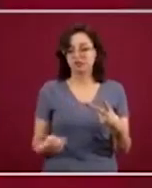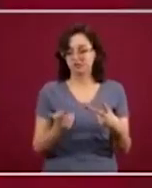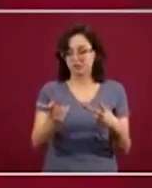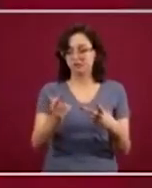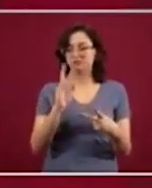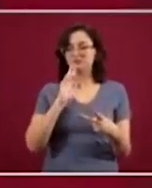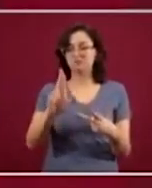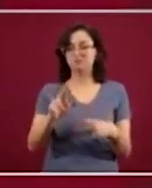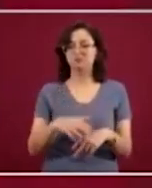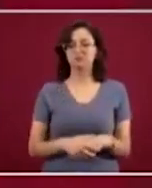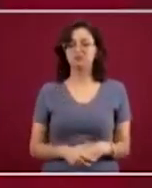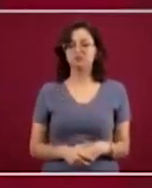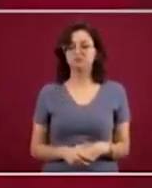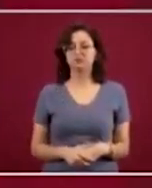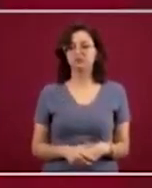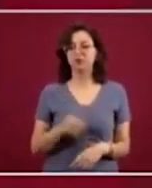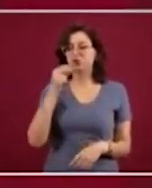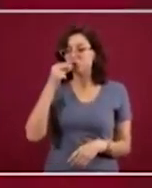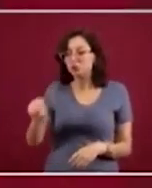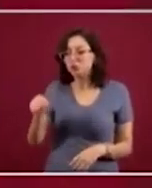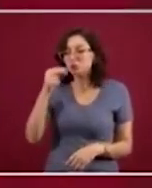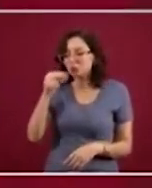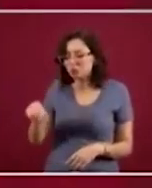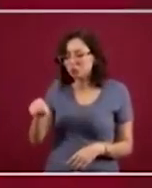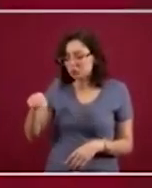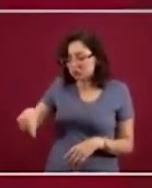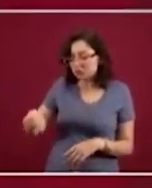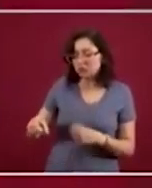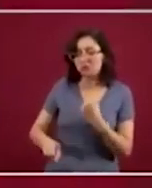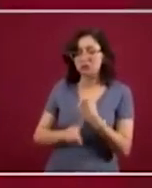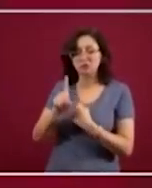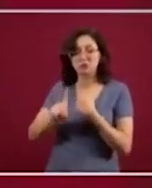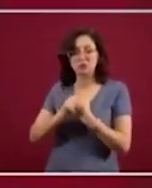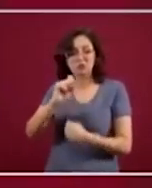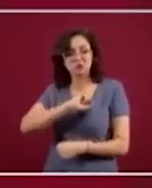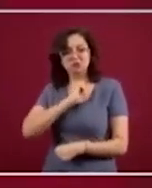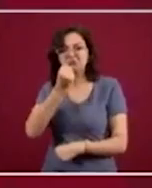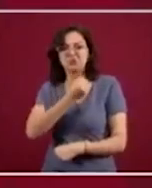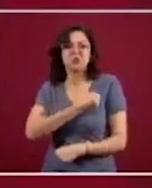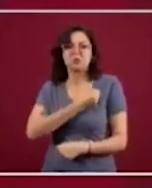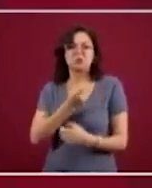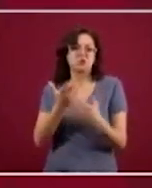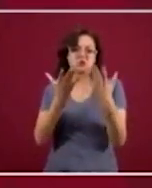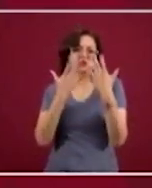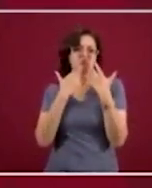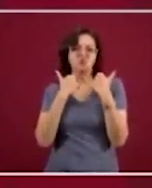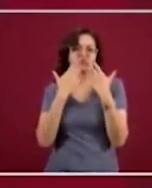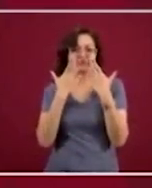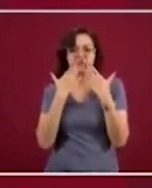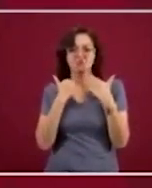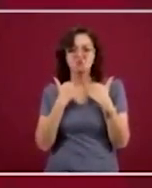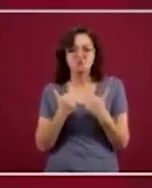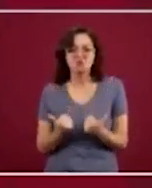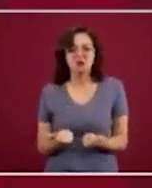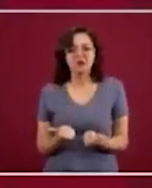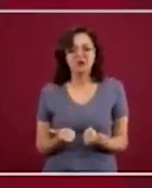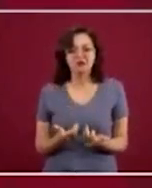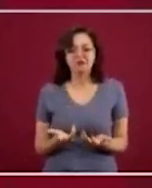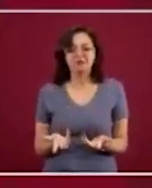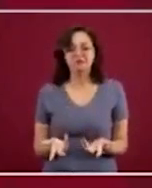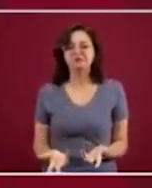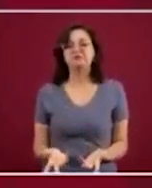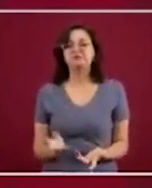yo no identificar y al escupir en la calle como un problema de salud pública en sí mismo desde luego potencialmente